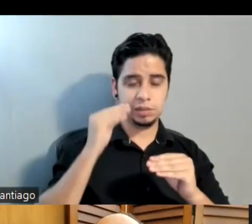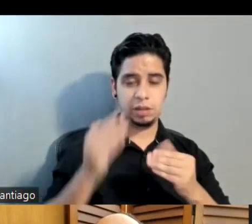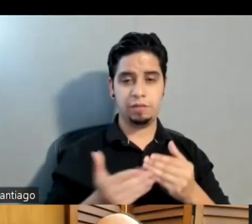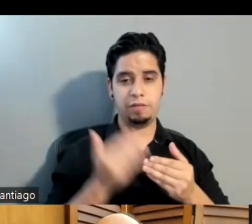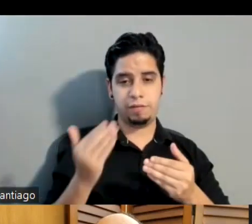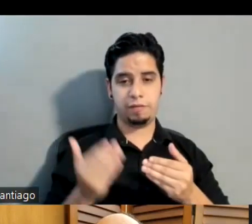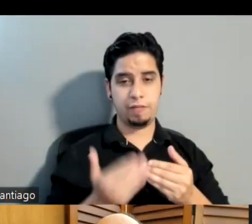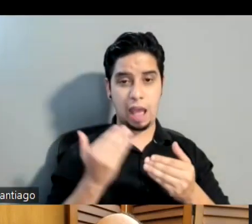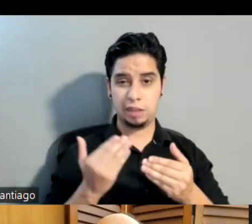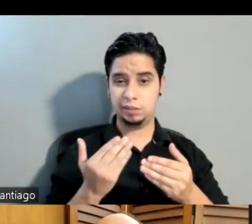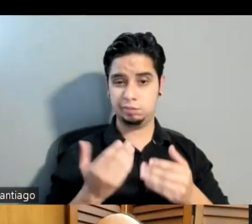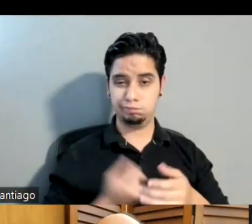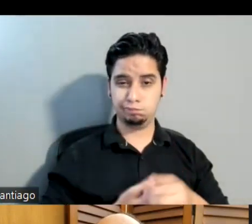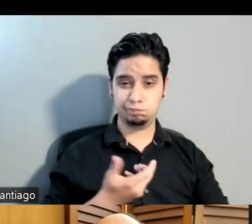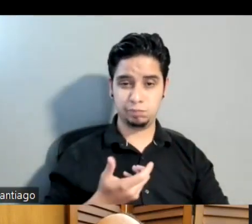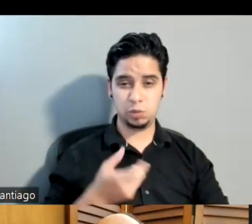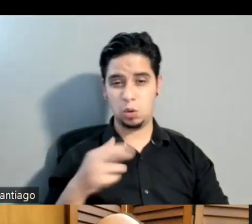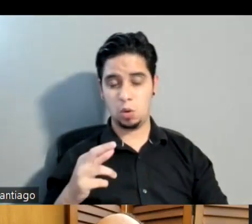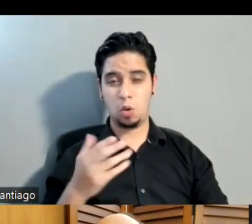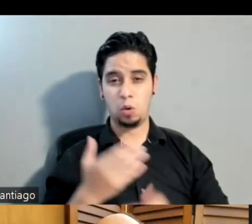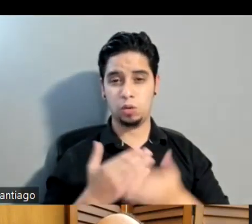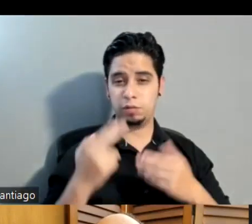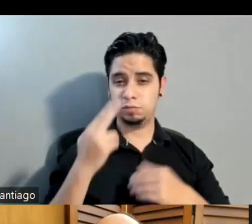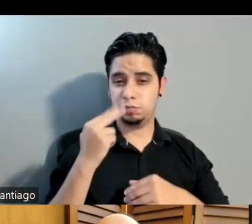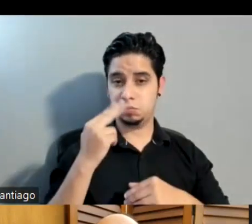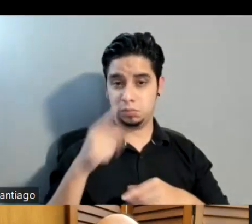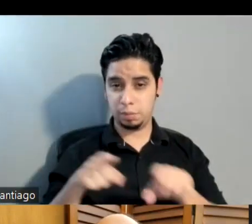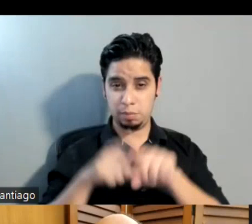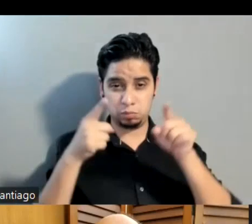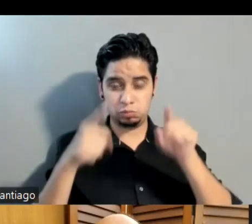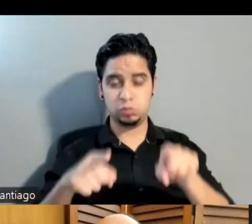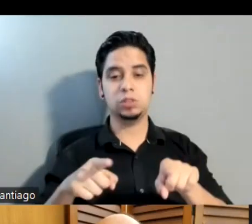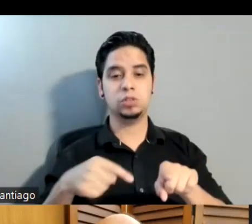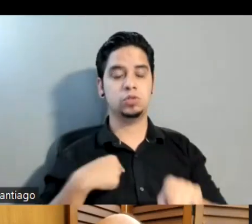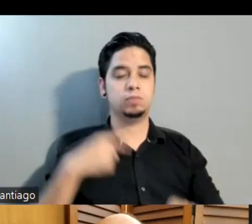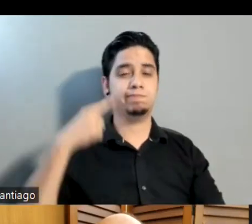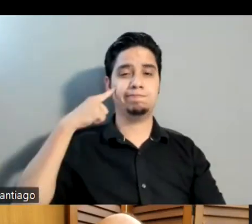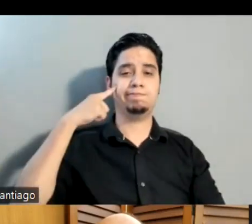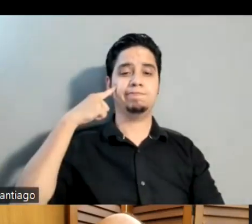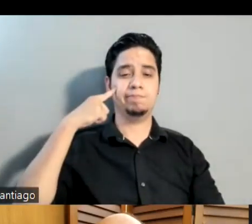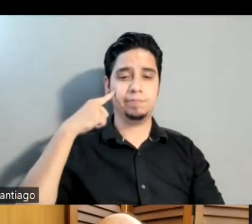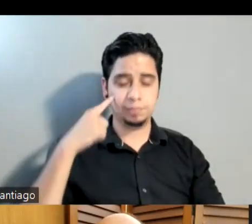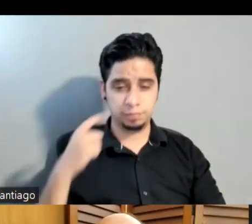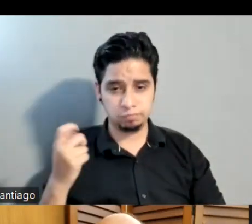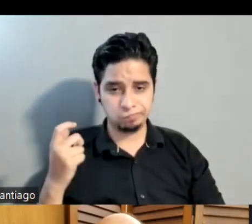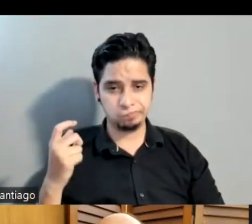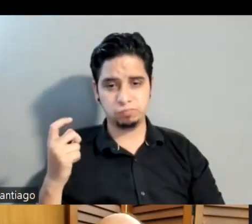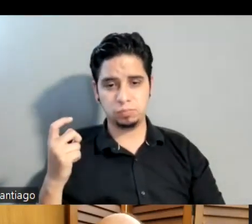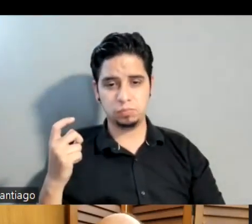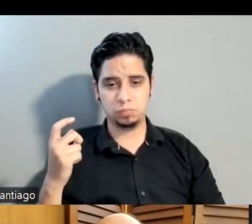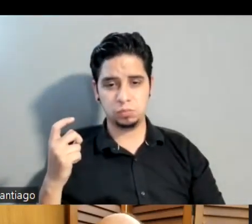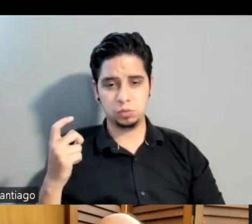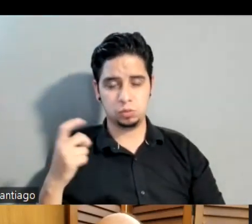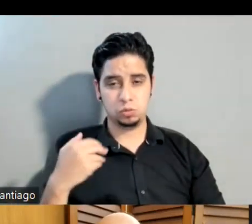se me dan con facilidad, o cosas graciosas que se me dan con facilidad. Y yo dije, no, tengo que dar un